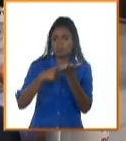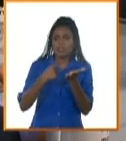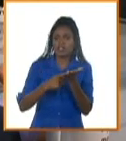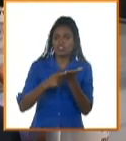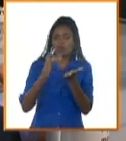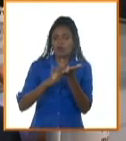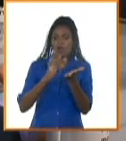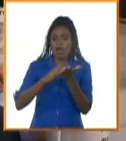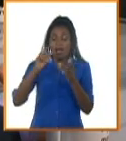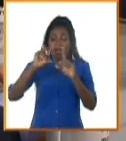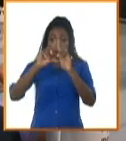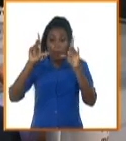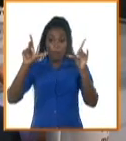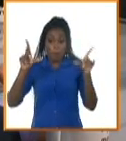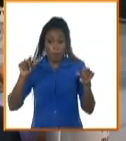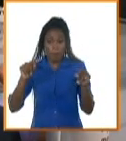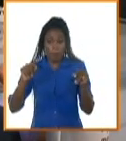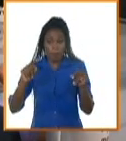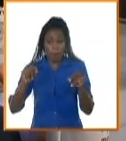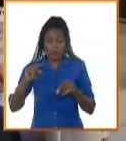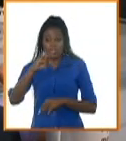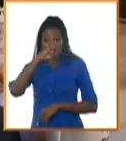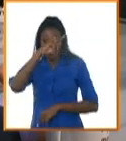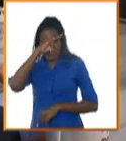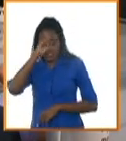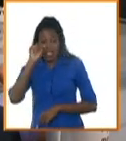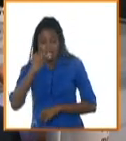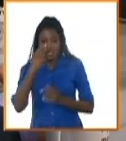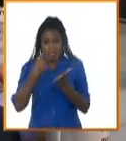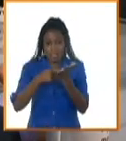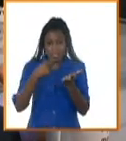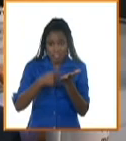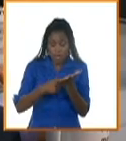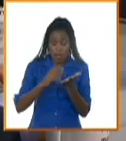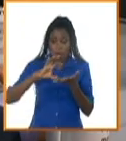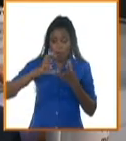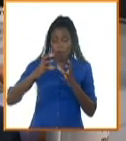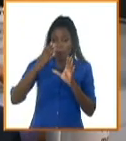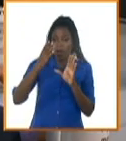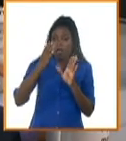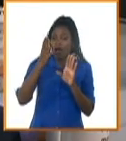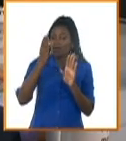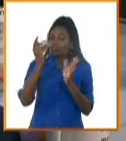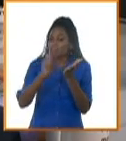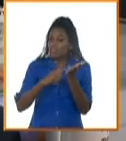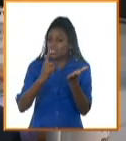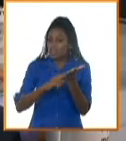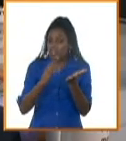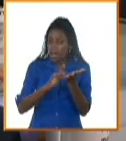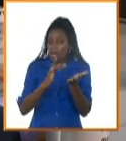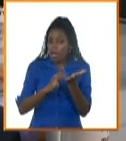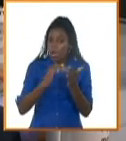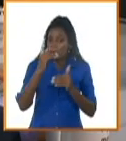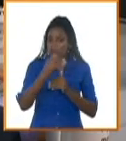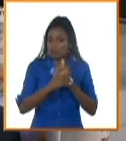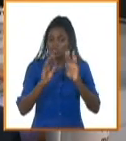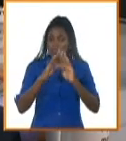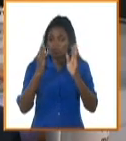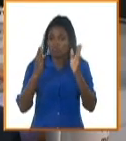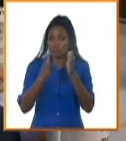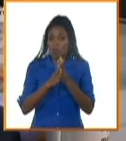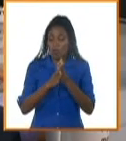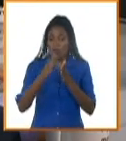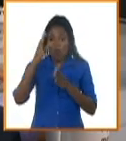país hay sustento para poder asumir en el ámbito digital procesos como este en el que estamos ahora toda la sociedad